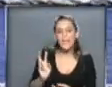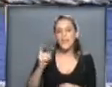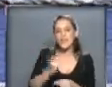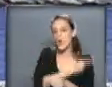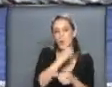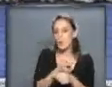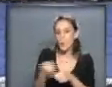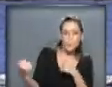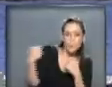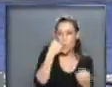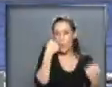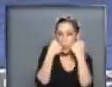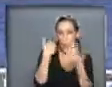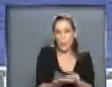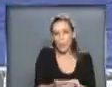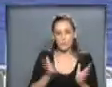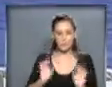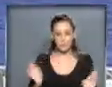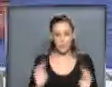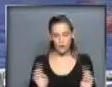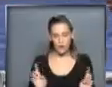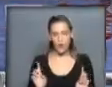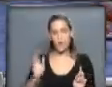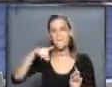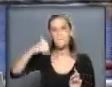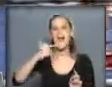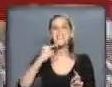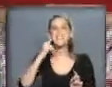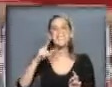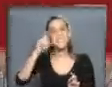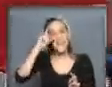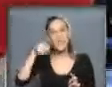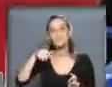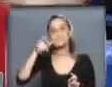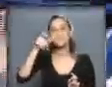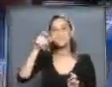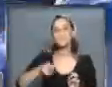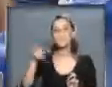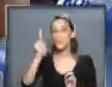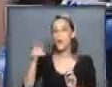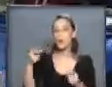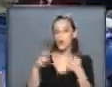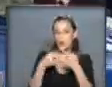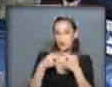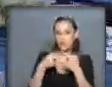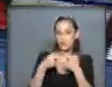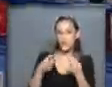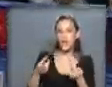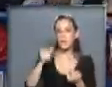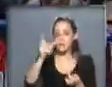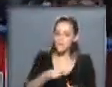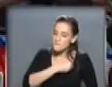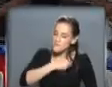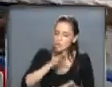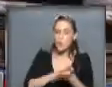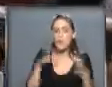pudo noquear a su rival, a Matisse, la hermana Soledad Matisse, es hermana de Lucas Matisse, para aquel amante del boxeo, sobre todo